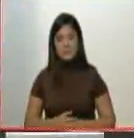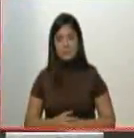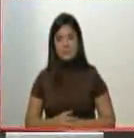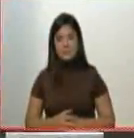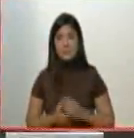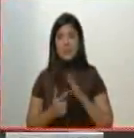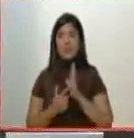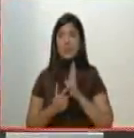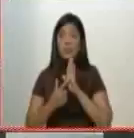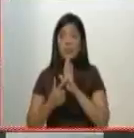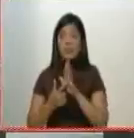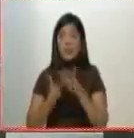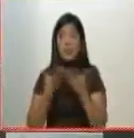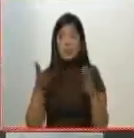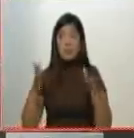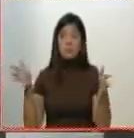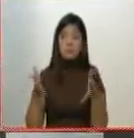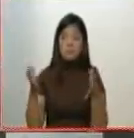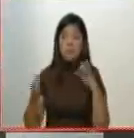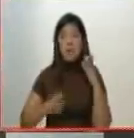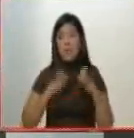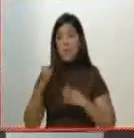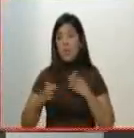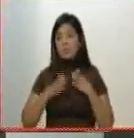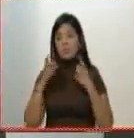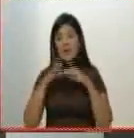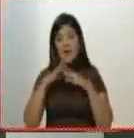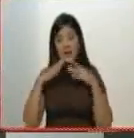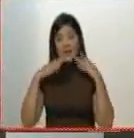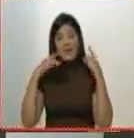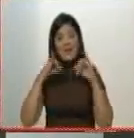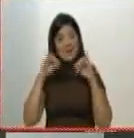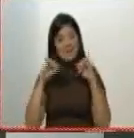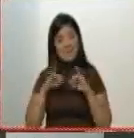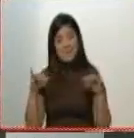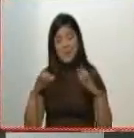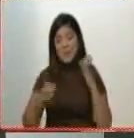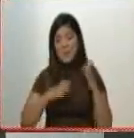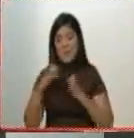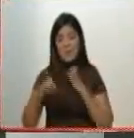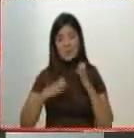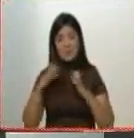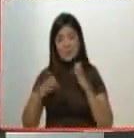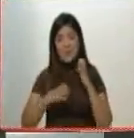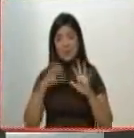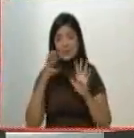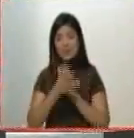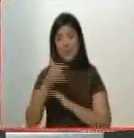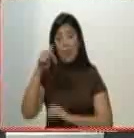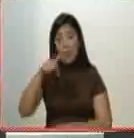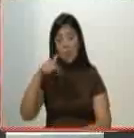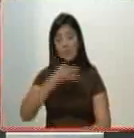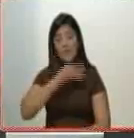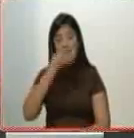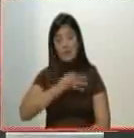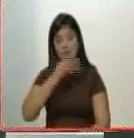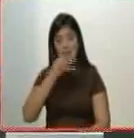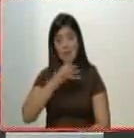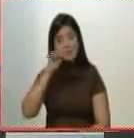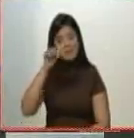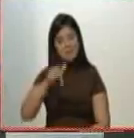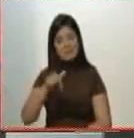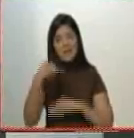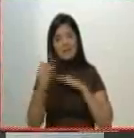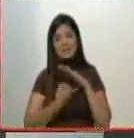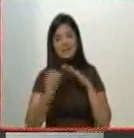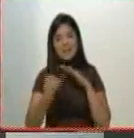demostrando con entusiasmo, con alegría, con emoción lo que sucede en la tarde de hoy acá en el